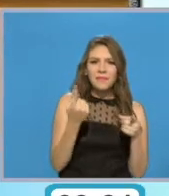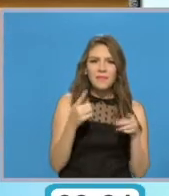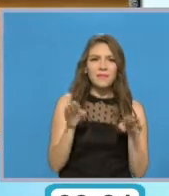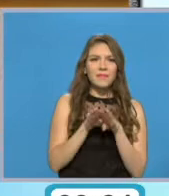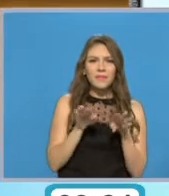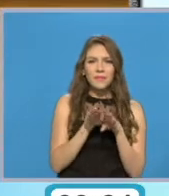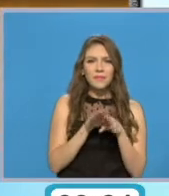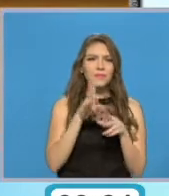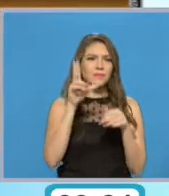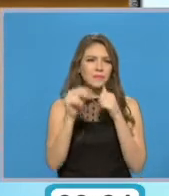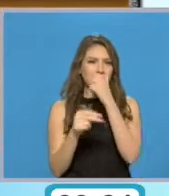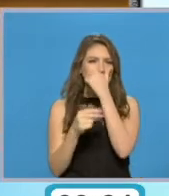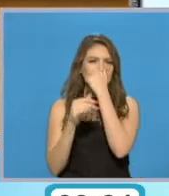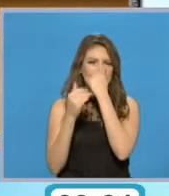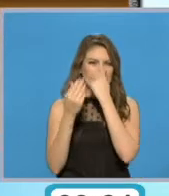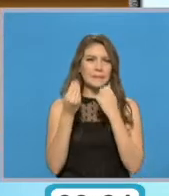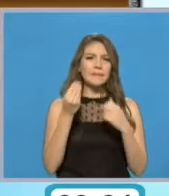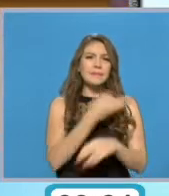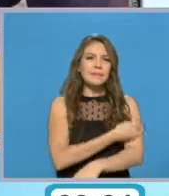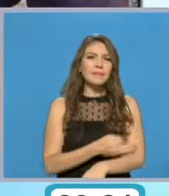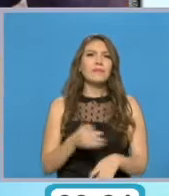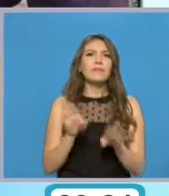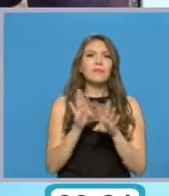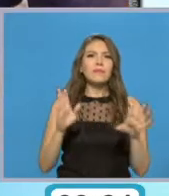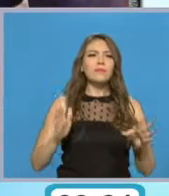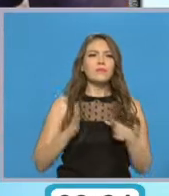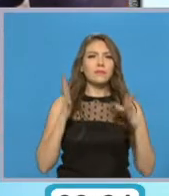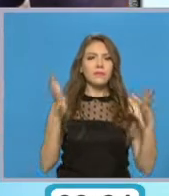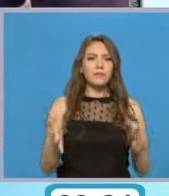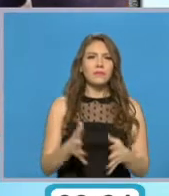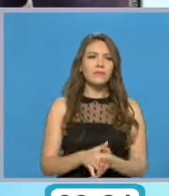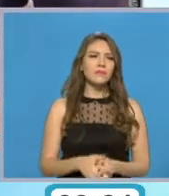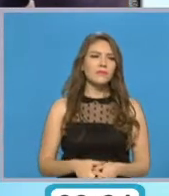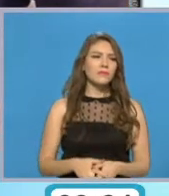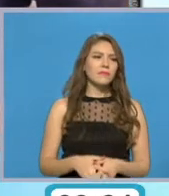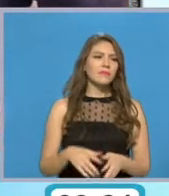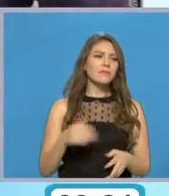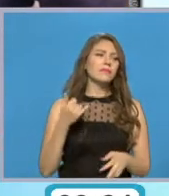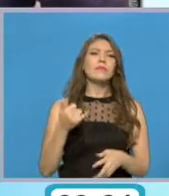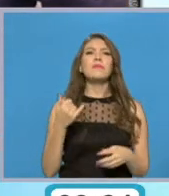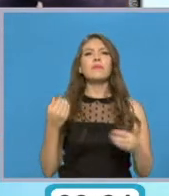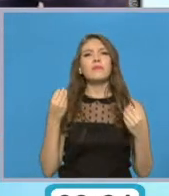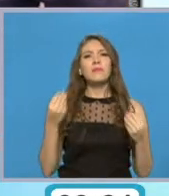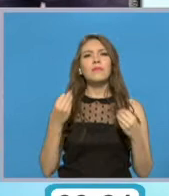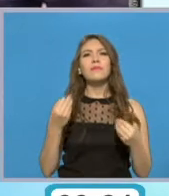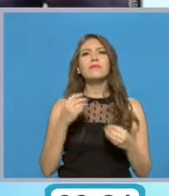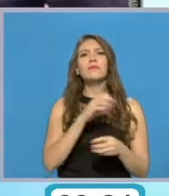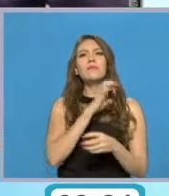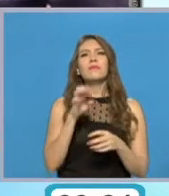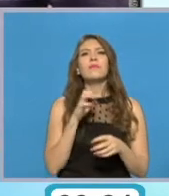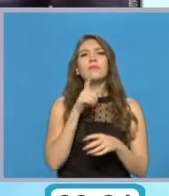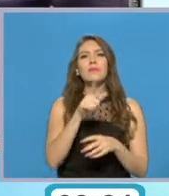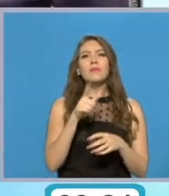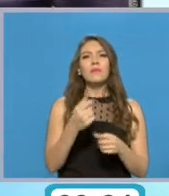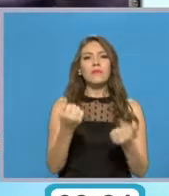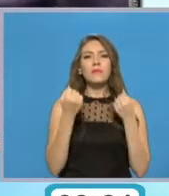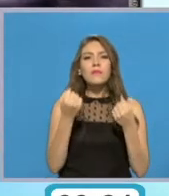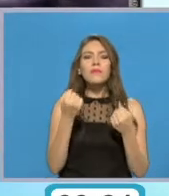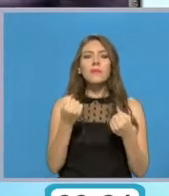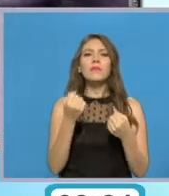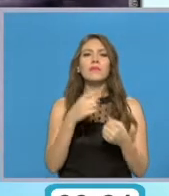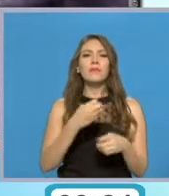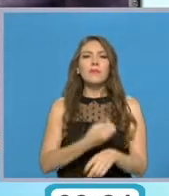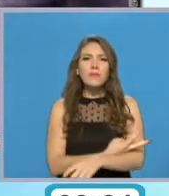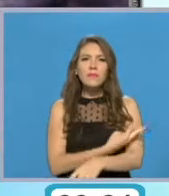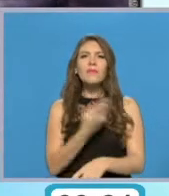¿no? Bueno, pues sí, la familia se impacta. Y creo que da mucha solidez emocional el saber que por lo menos mamá, papá y